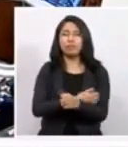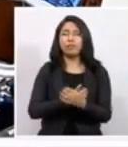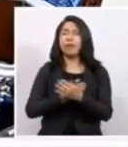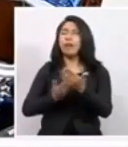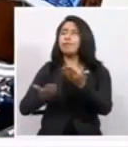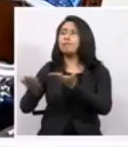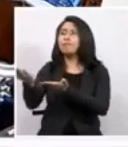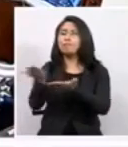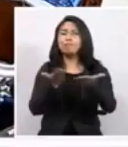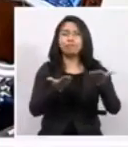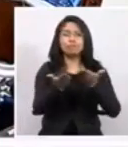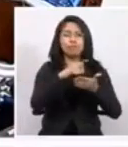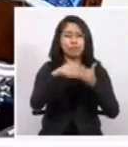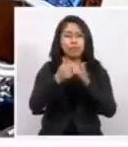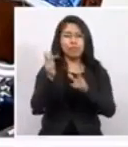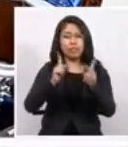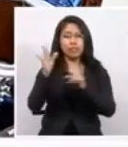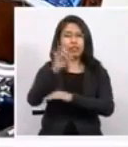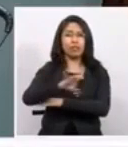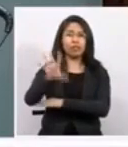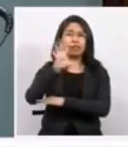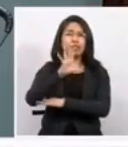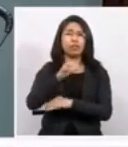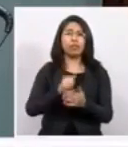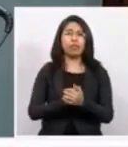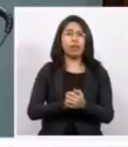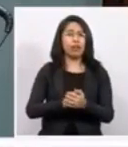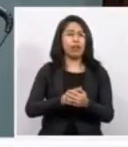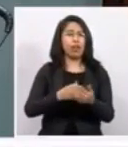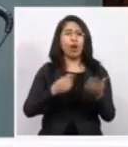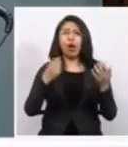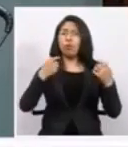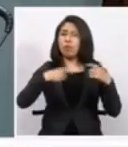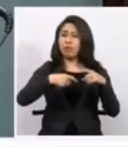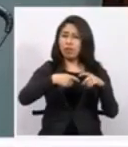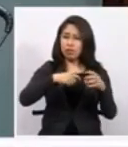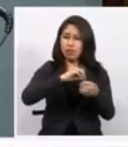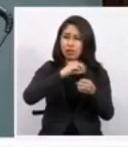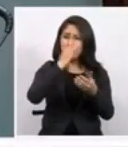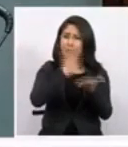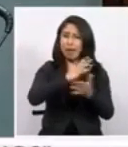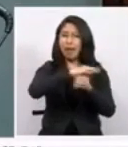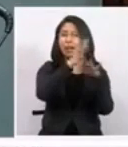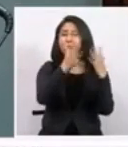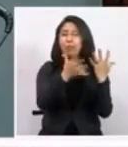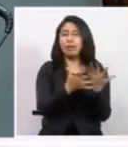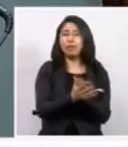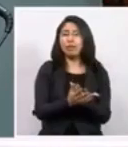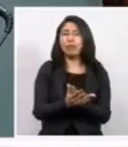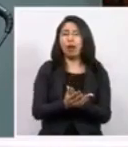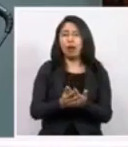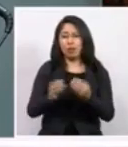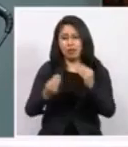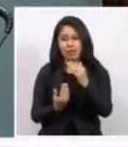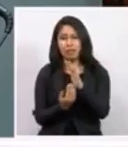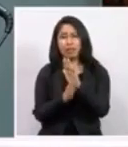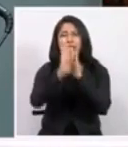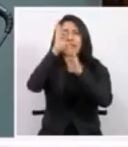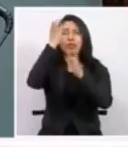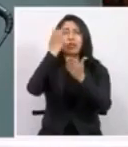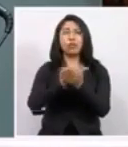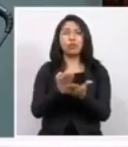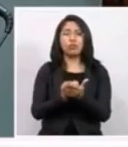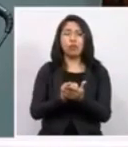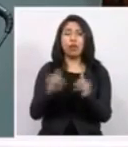sirviendo al pueblo boliviano. Venceremos a la pandemia, triunfaremos sobre la crisis, como ya lo hicimos en años